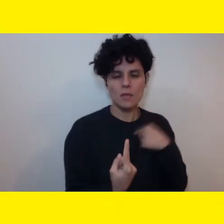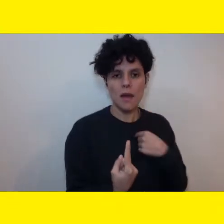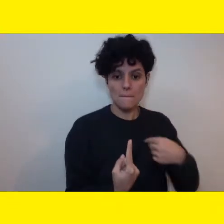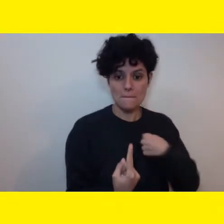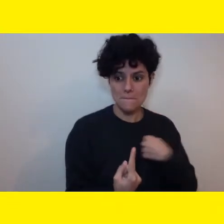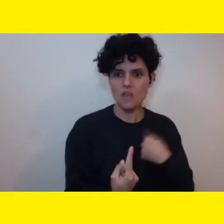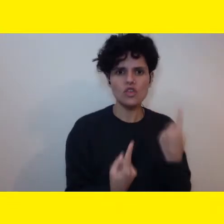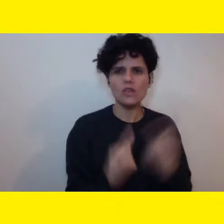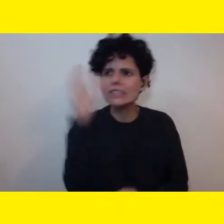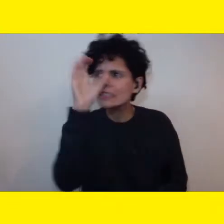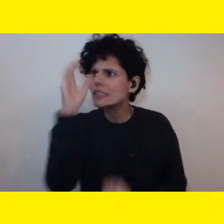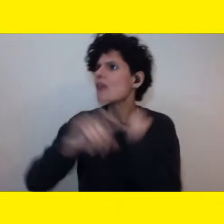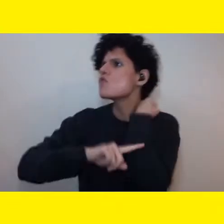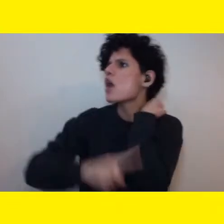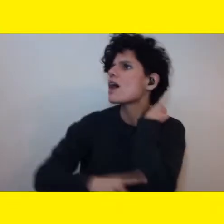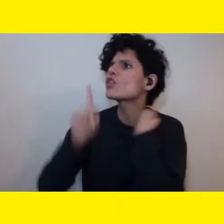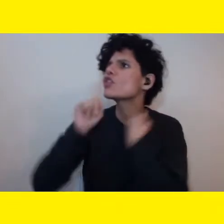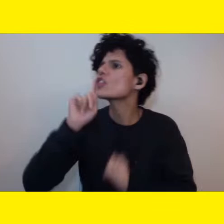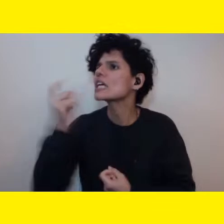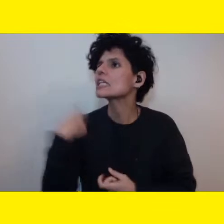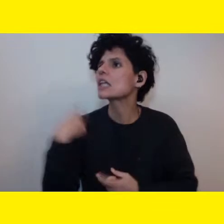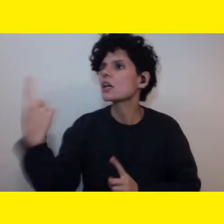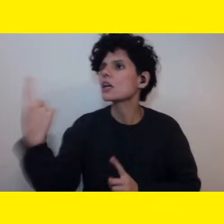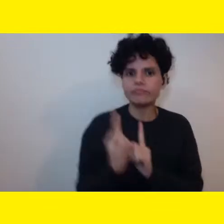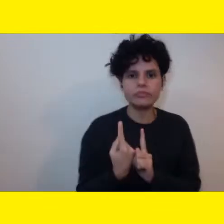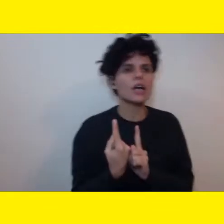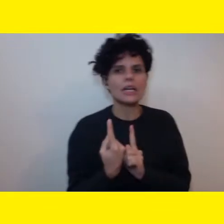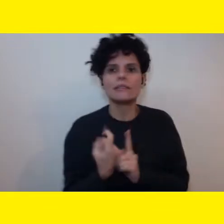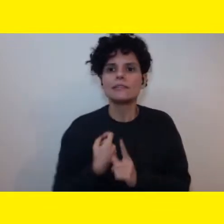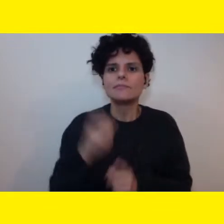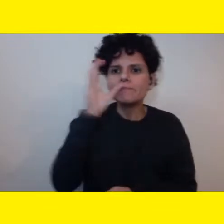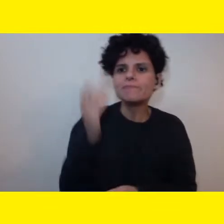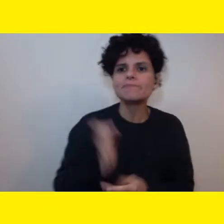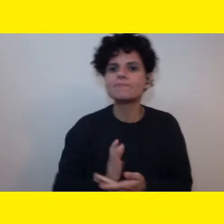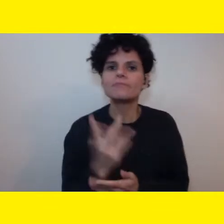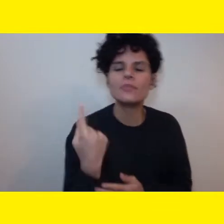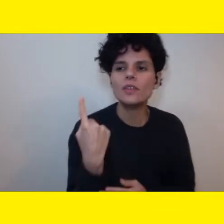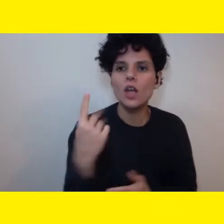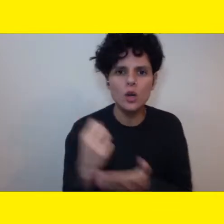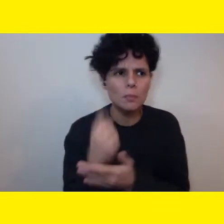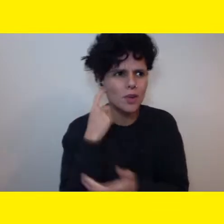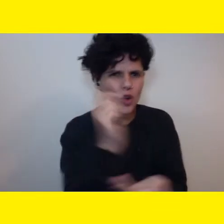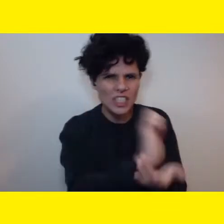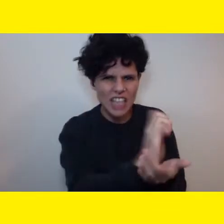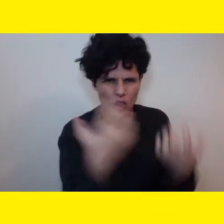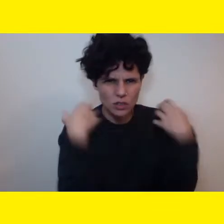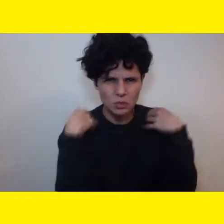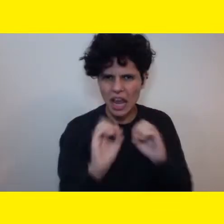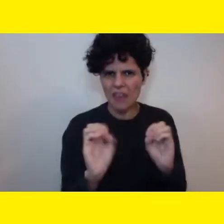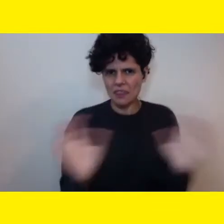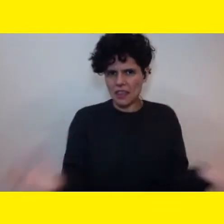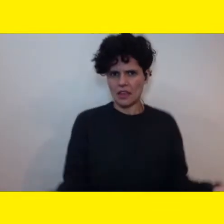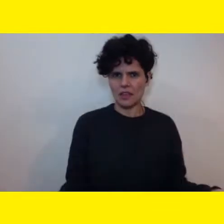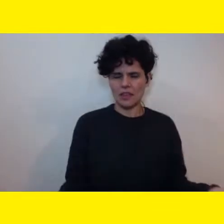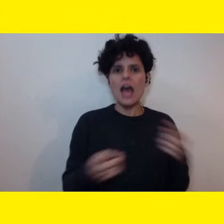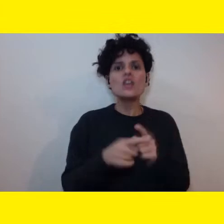abogado o abogada que le representa. No es el Estado el que asume la obligación, y esto es importante señalarlo, que no es la víctima la responsable de promover la acción de la justicia,